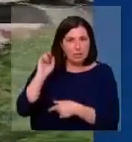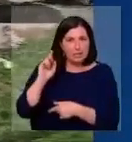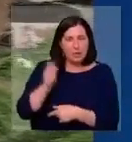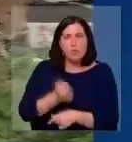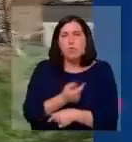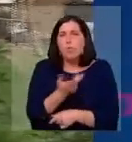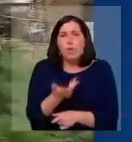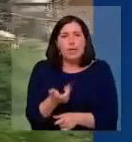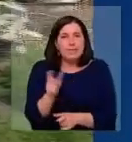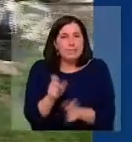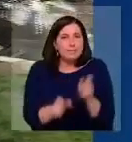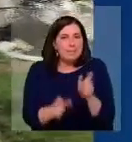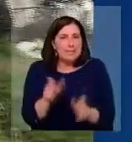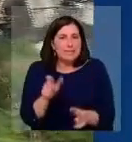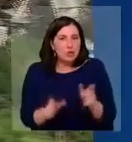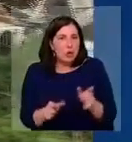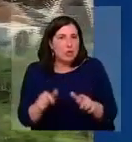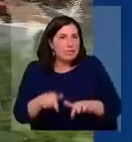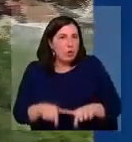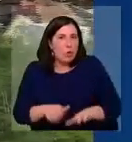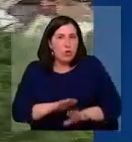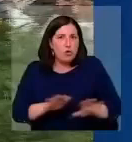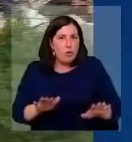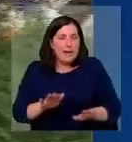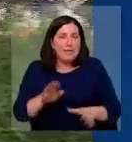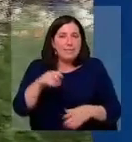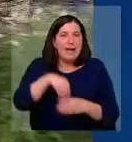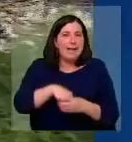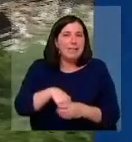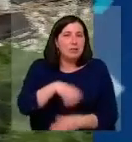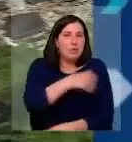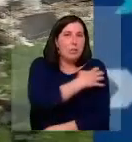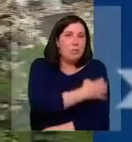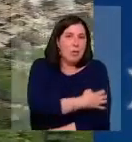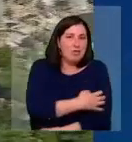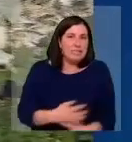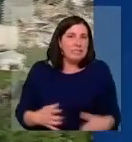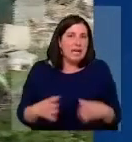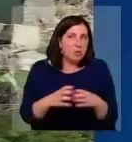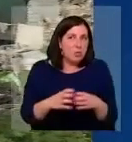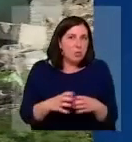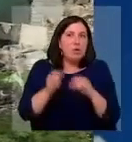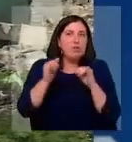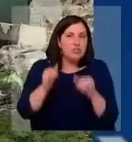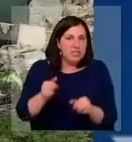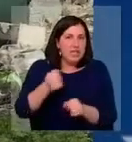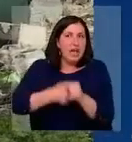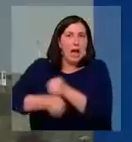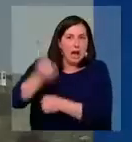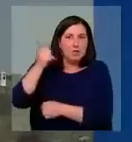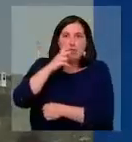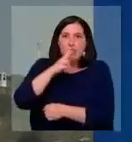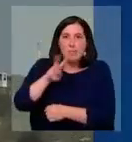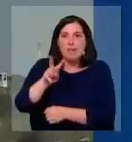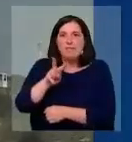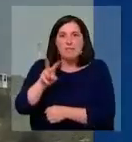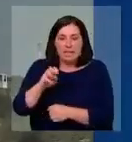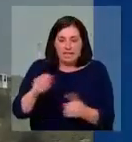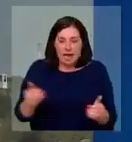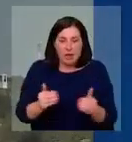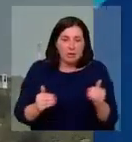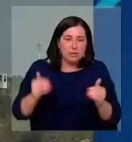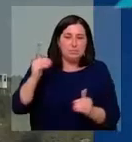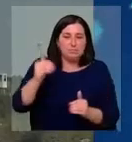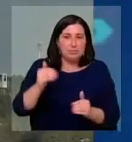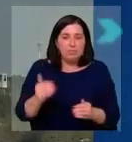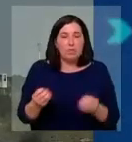se calcula que hoy por hoy no están bajo la línea de la pobreza como si lo estaban en el 2020? Bueno, la caída, digamos, fue